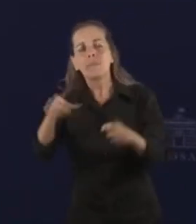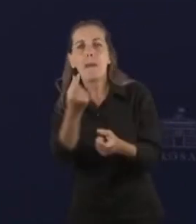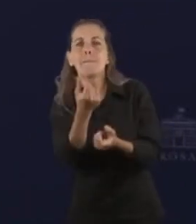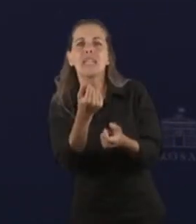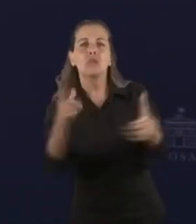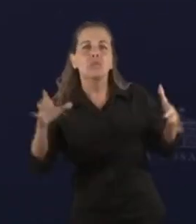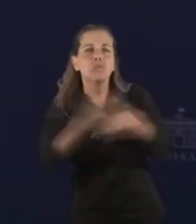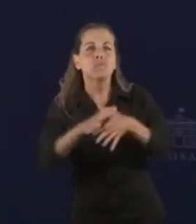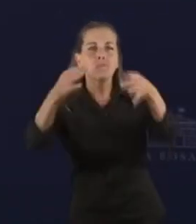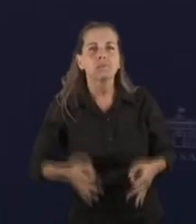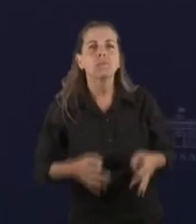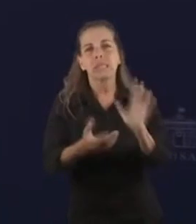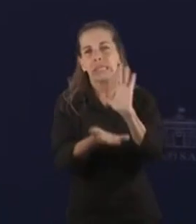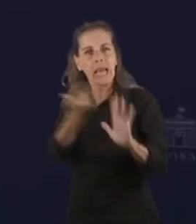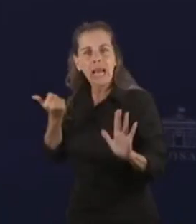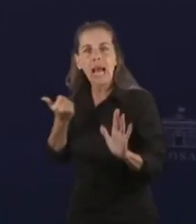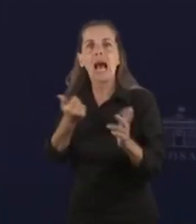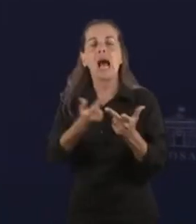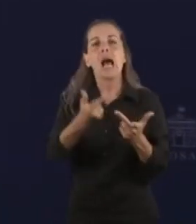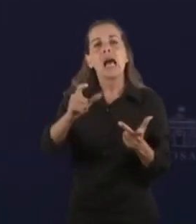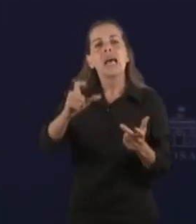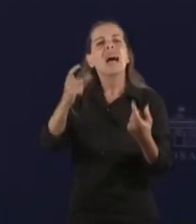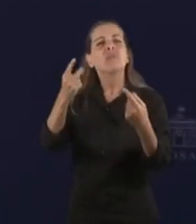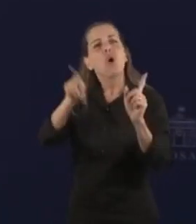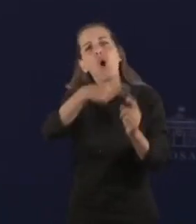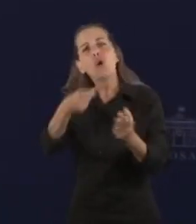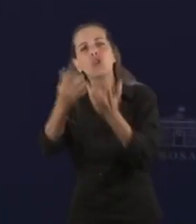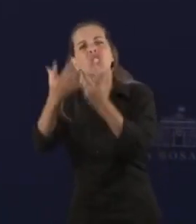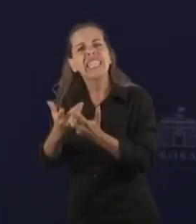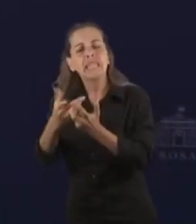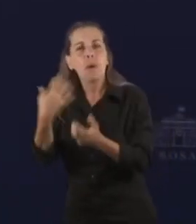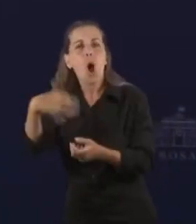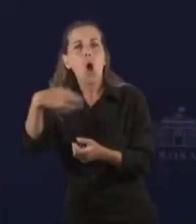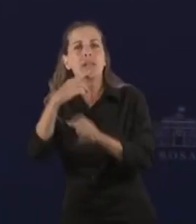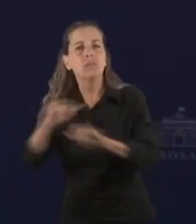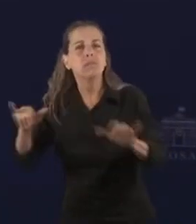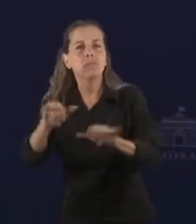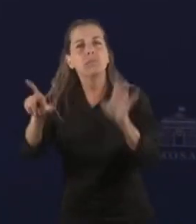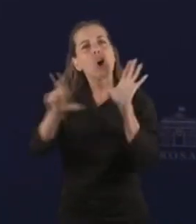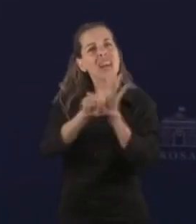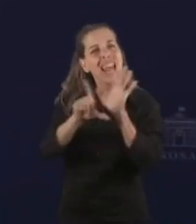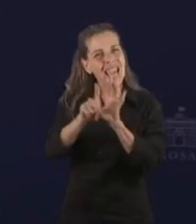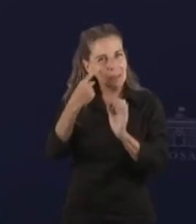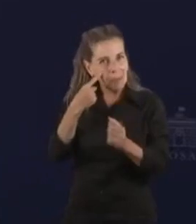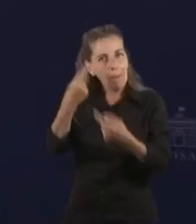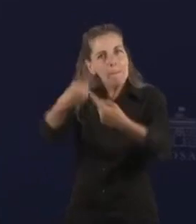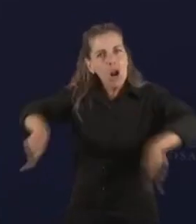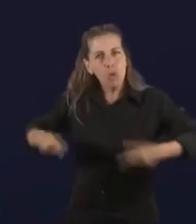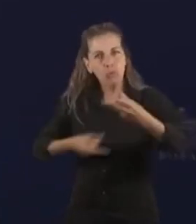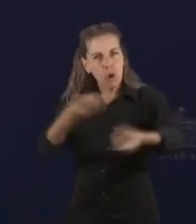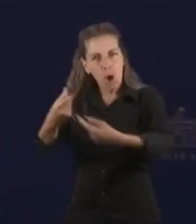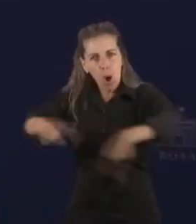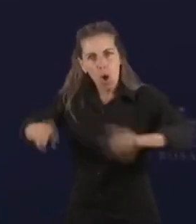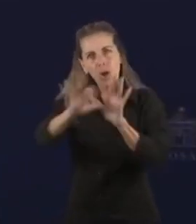eh se eliminó el sifere que era un sistema que establecía la obligación de informar etiquetas y rótulos de nuevos productos eh